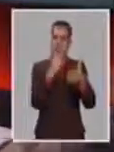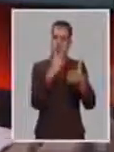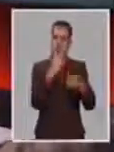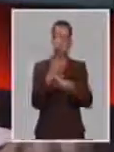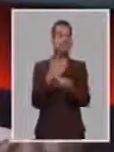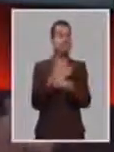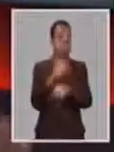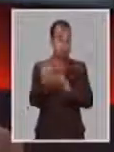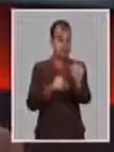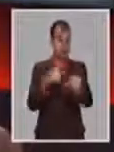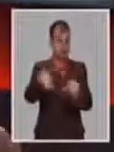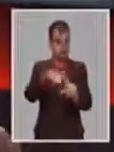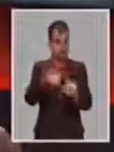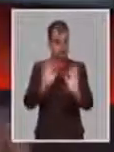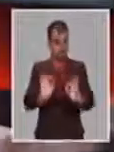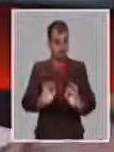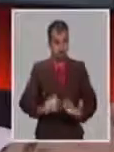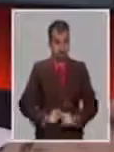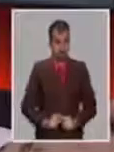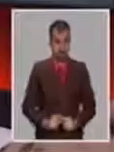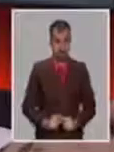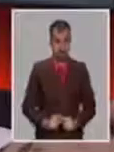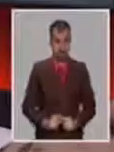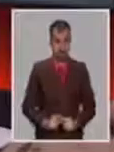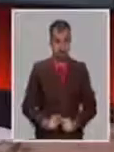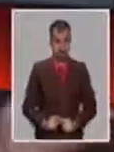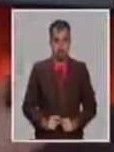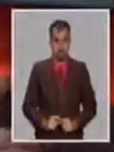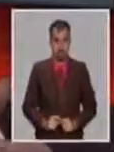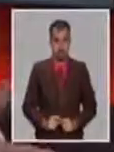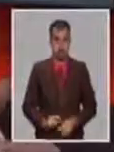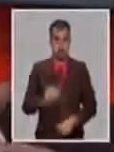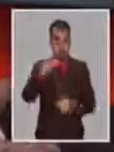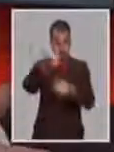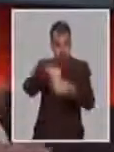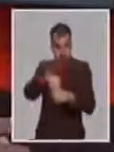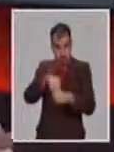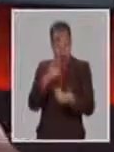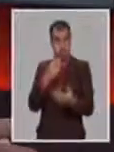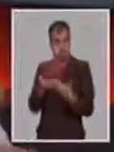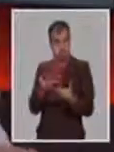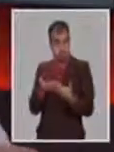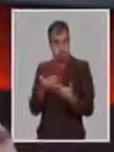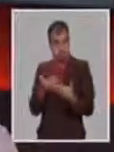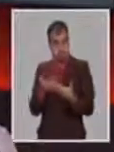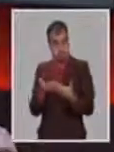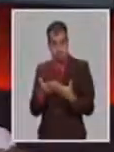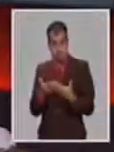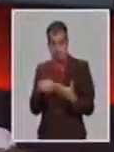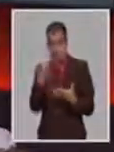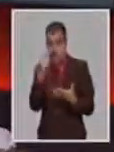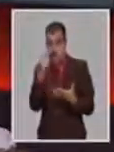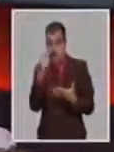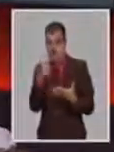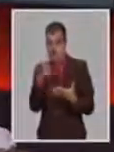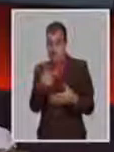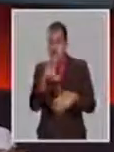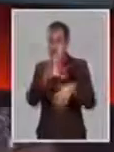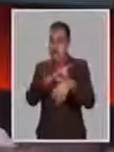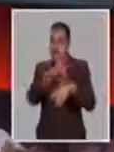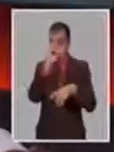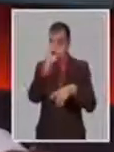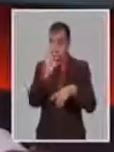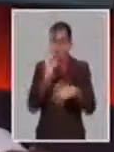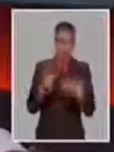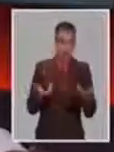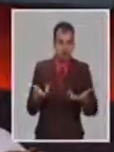para estos pacientes que forman parte de los ensayos clínicos y que tienen que ser seguidos para ver si desarrollan o no la